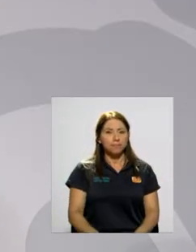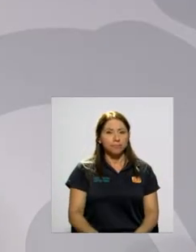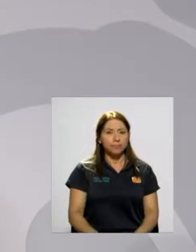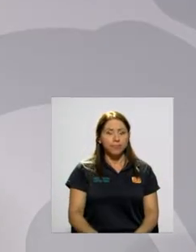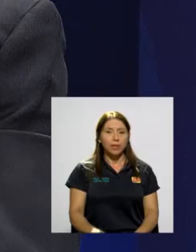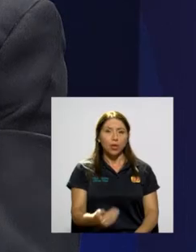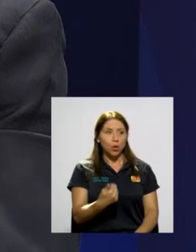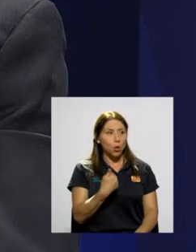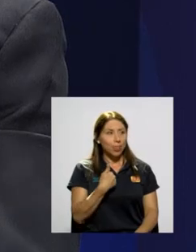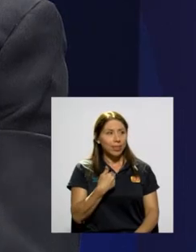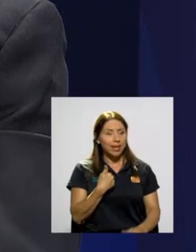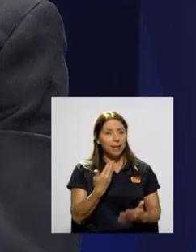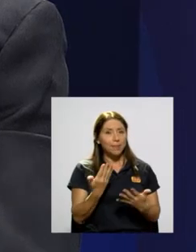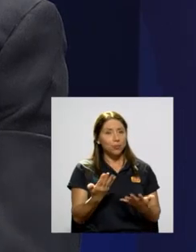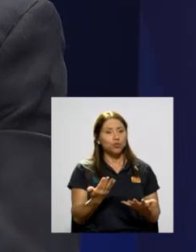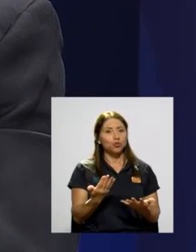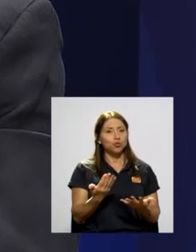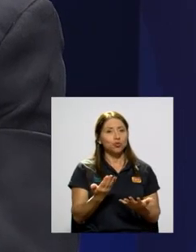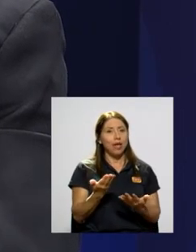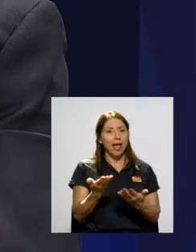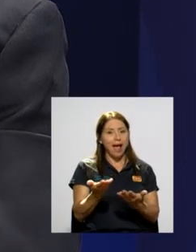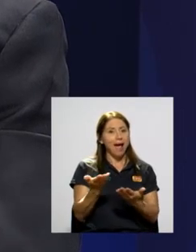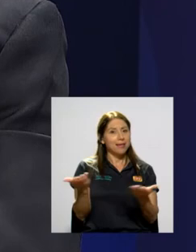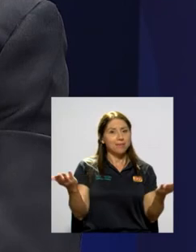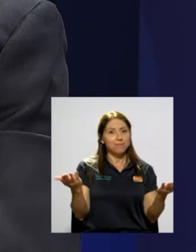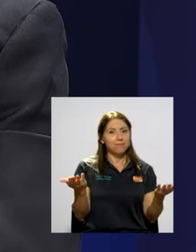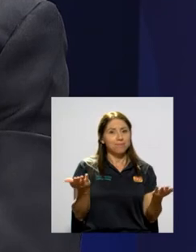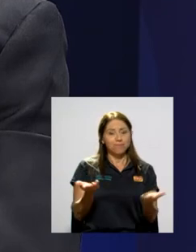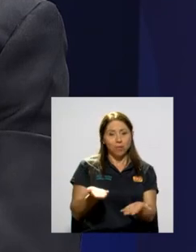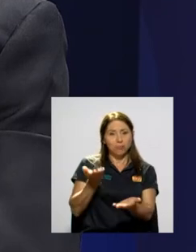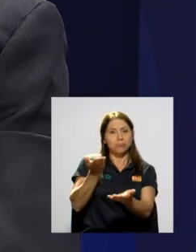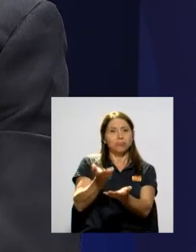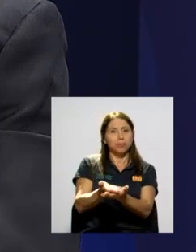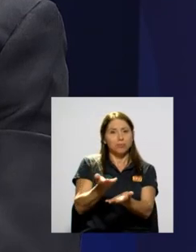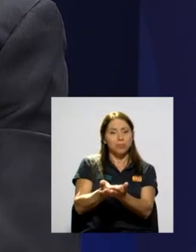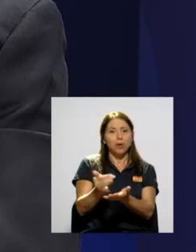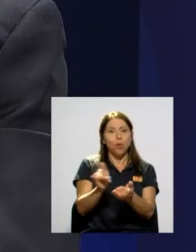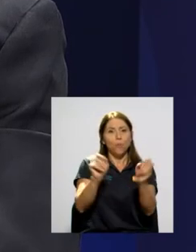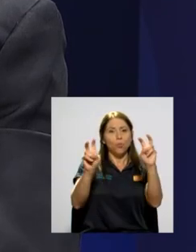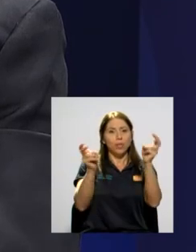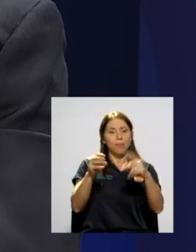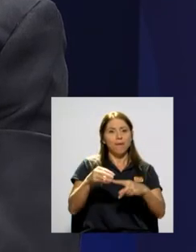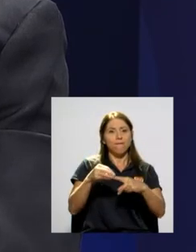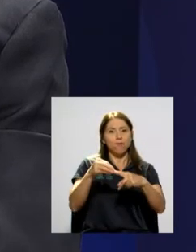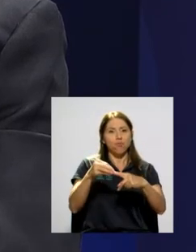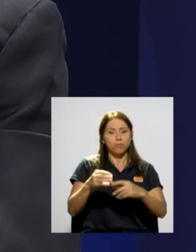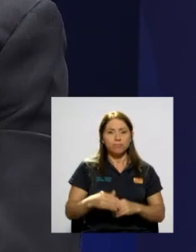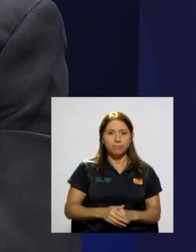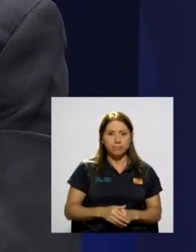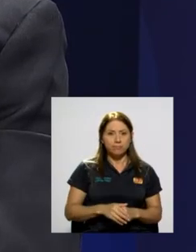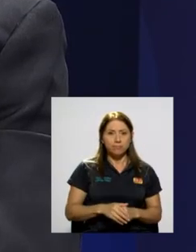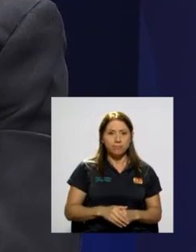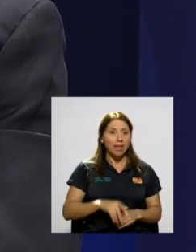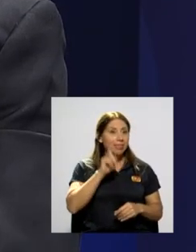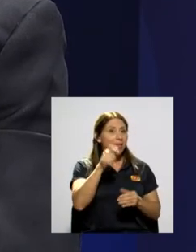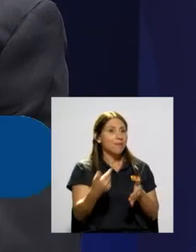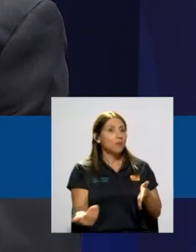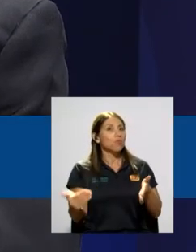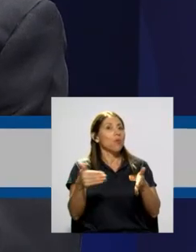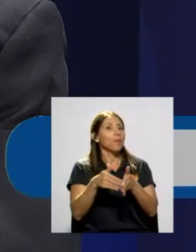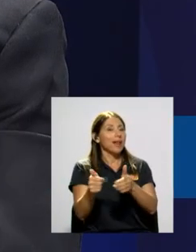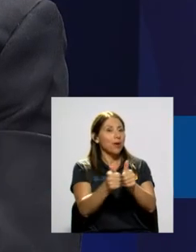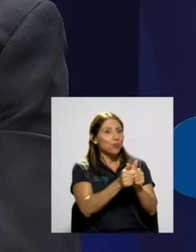el tintero como un tema fundamental. Y es que nos tenemos que volver a juntar después